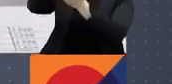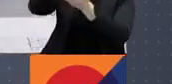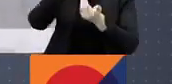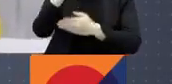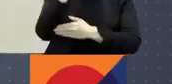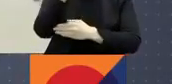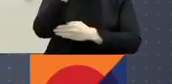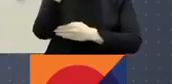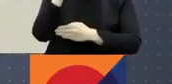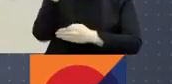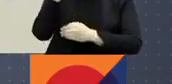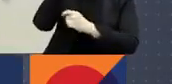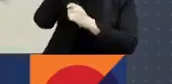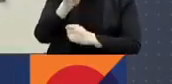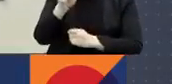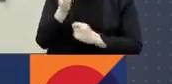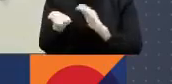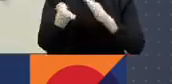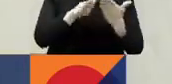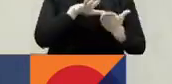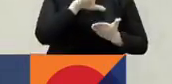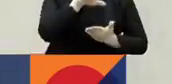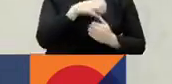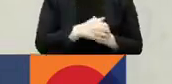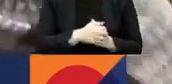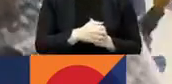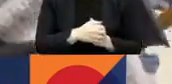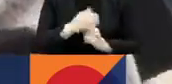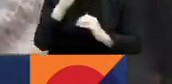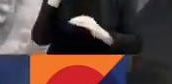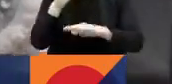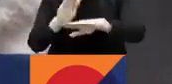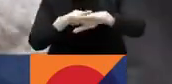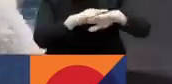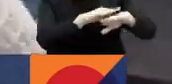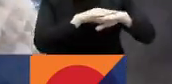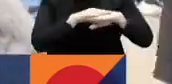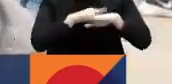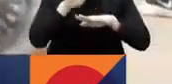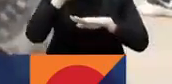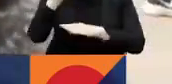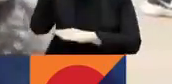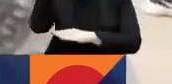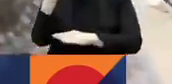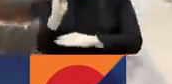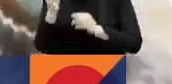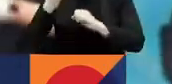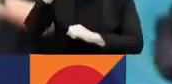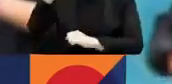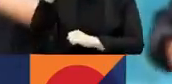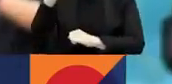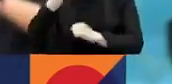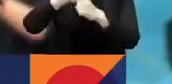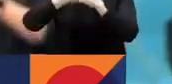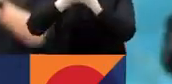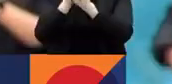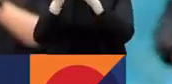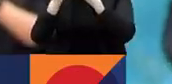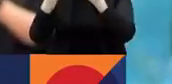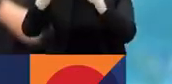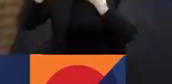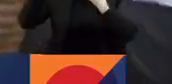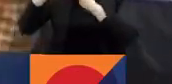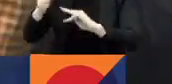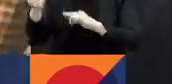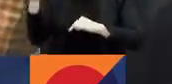Atención, cepa británica y cepa brasileña ya circulan en Bogotá, revela la Secretaría de Salud. El gobierno ya había informado